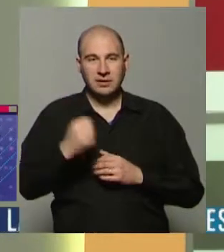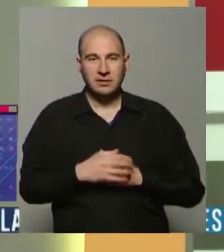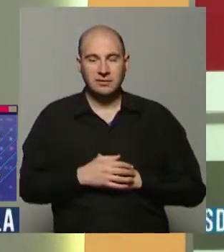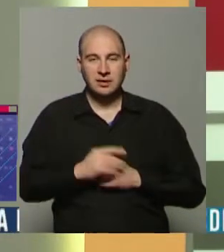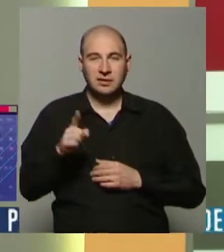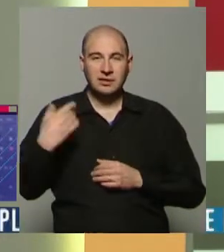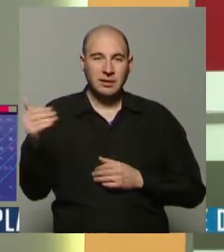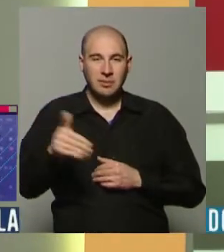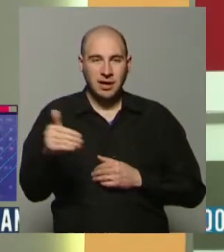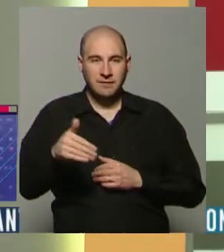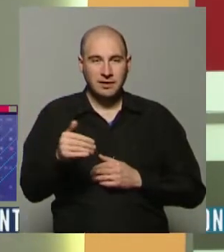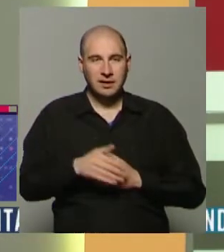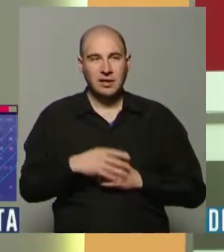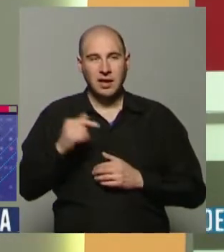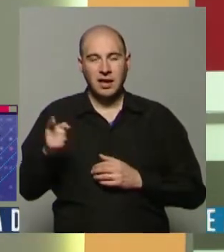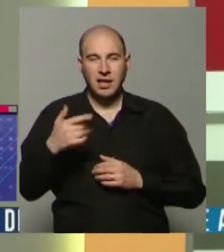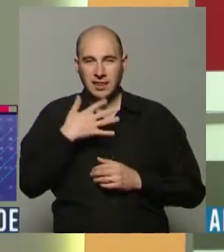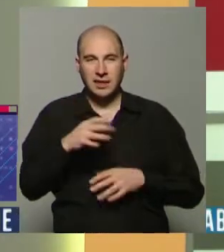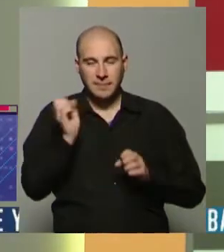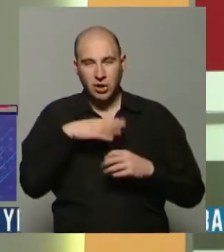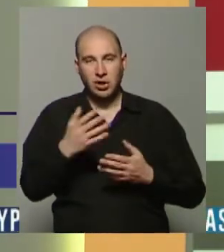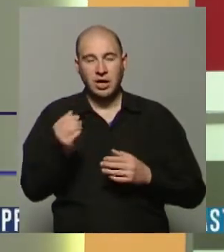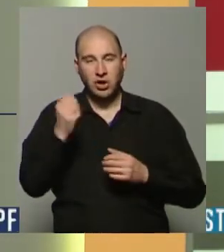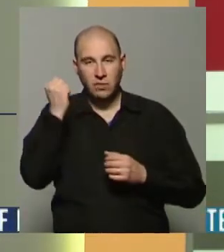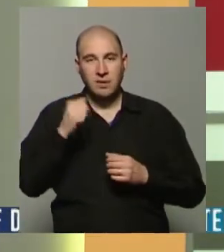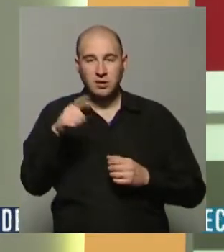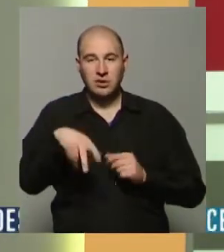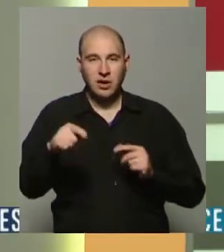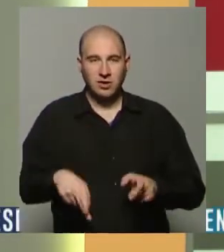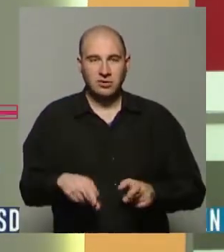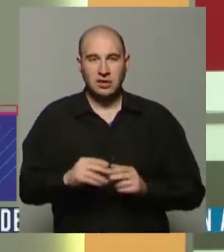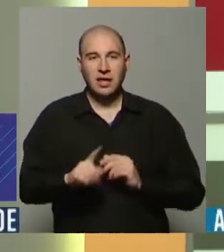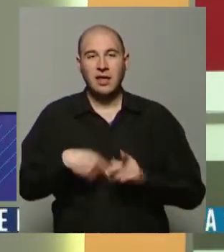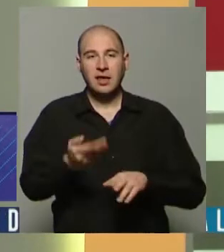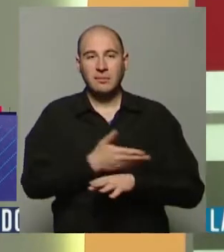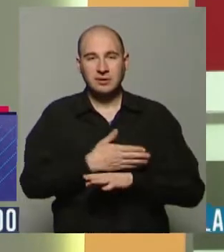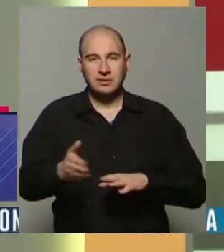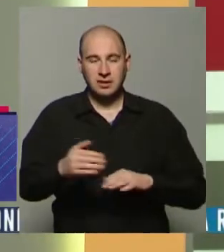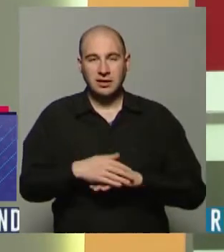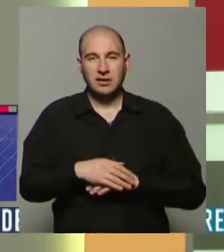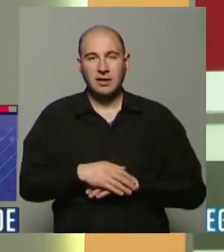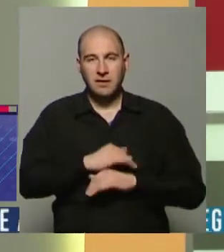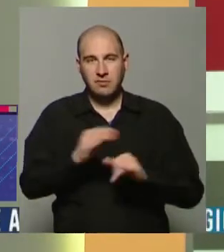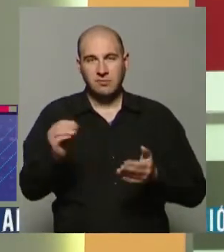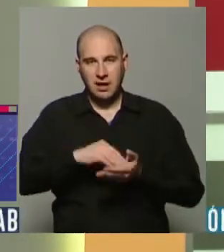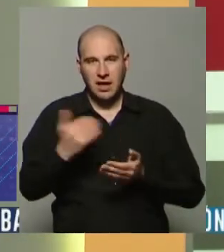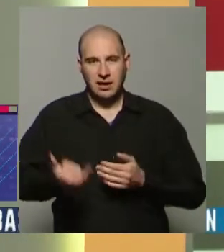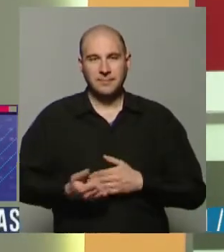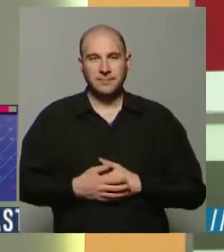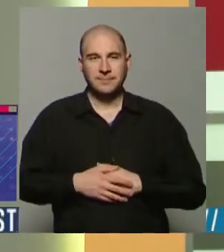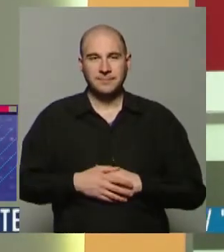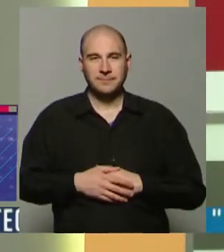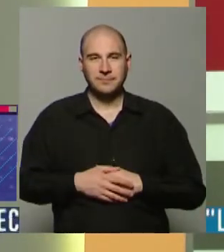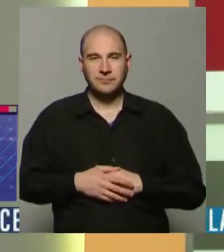a la Argentina por la difícil situación que está atravesando y por los tiempos desafiantes que se vienen. ¿Qué se puede esperar entonces del fondo?